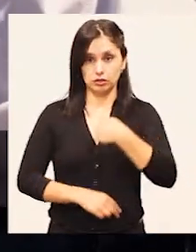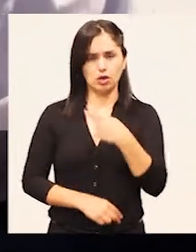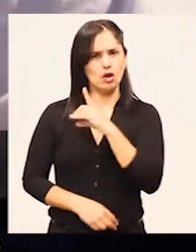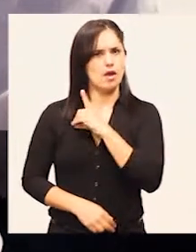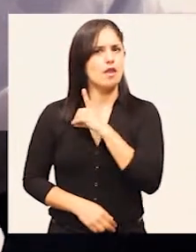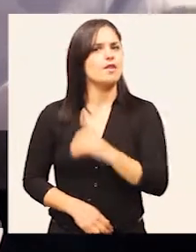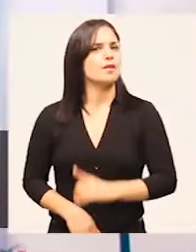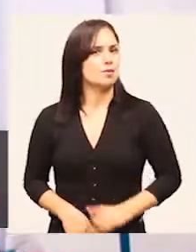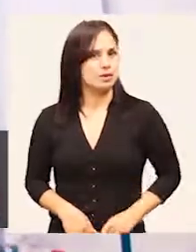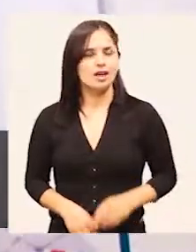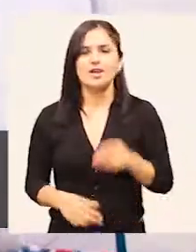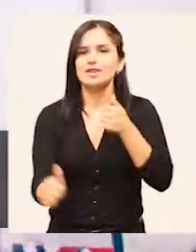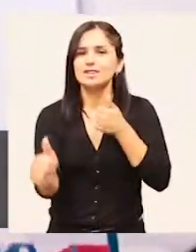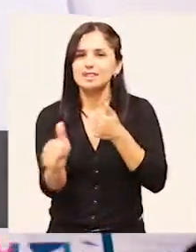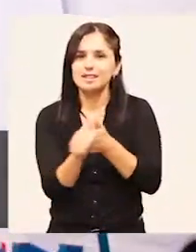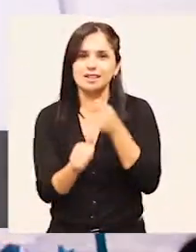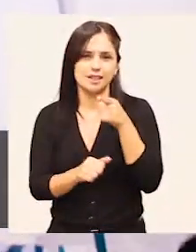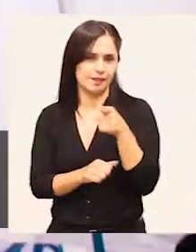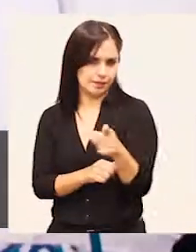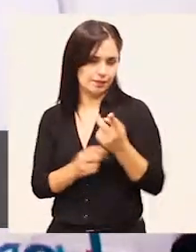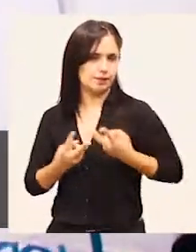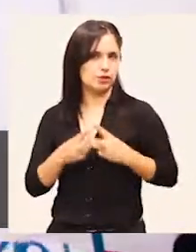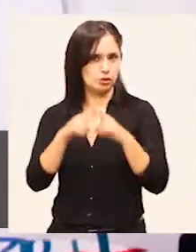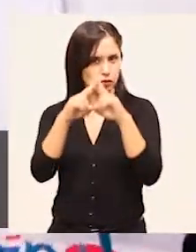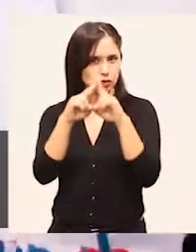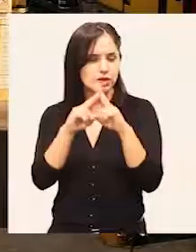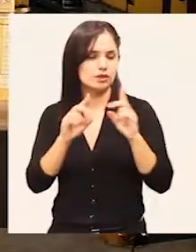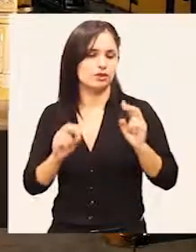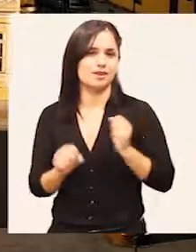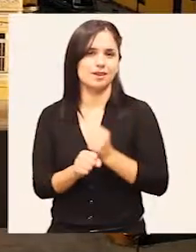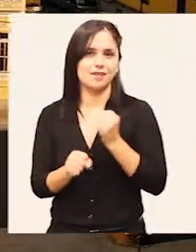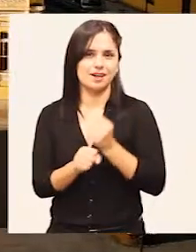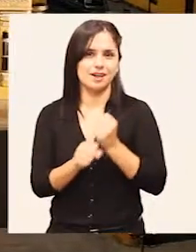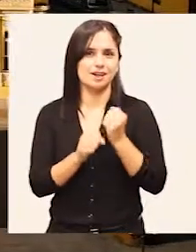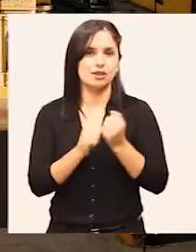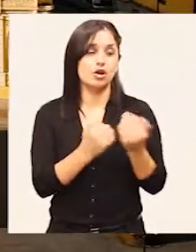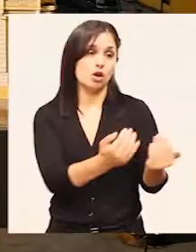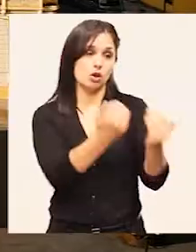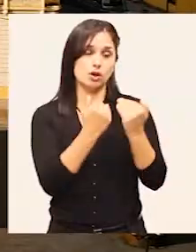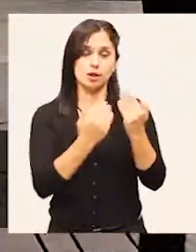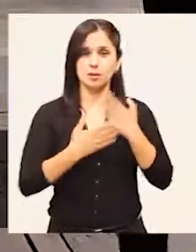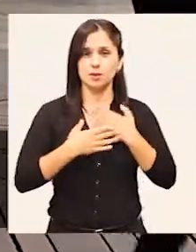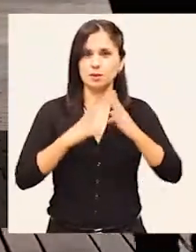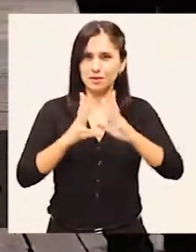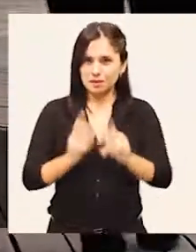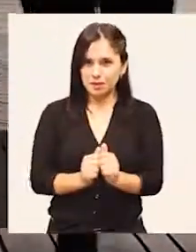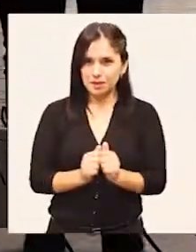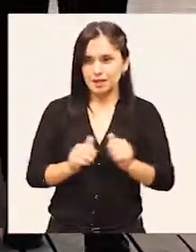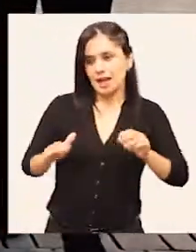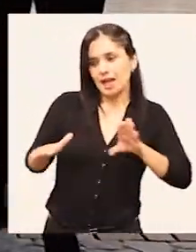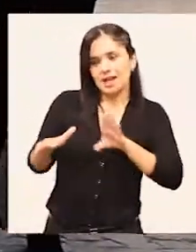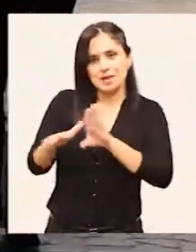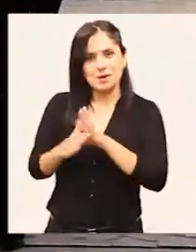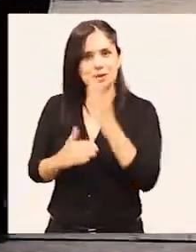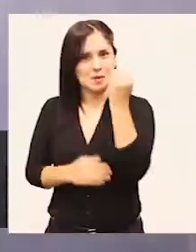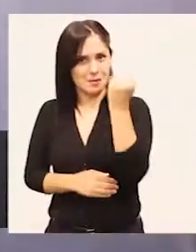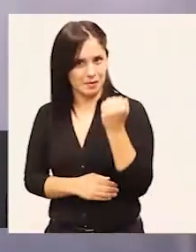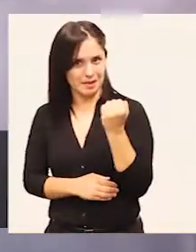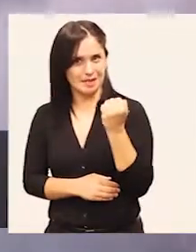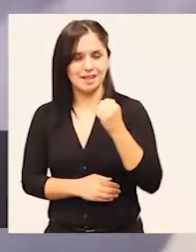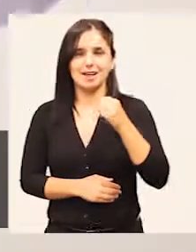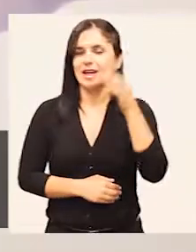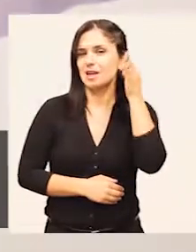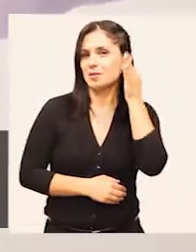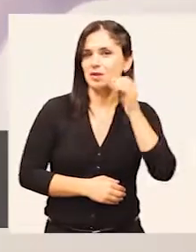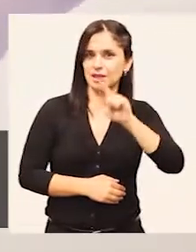diputado, he estado cerca de ti, construyendo y trabajando. Con el apoyo de mi familia y junto a Sebastián Piñera y